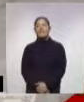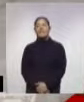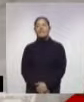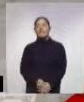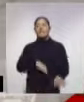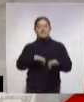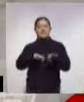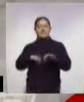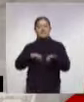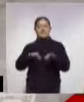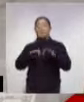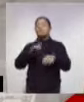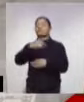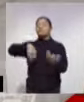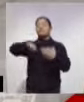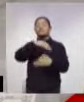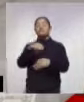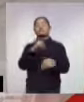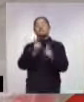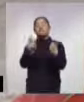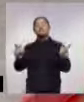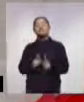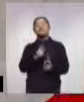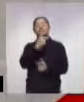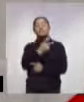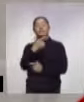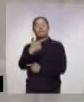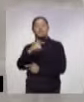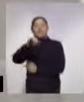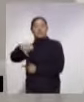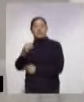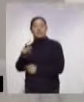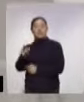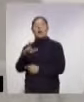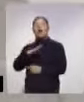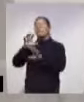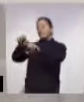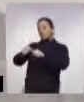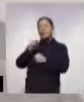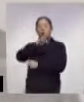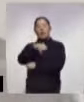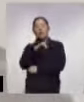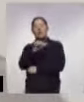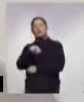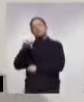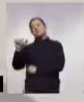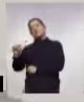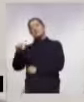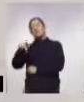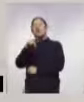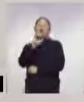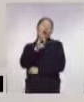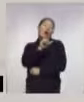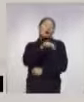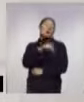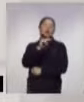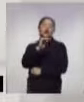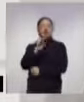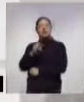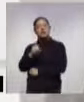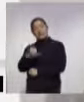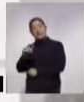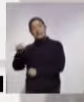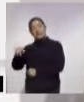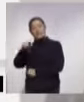El trabajo operativo y táctico del Grupo Multidisciplinario de la Procuraduría General de Justicia del Estado permitió la captura de Juan Antonio N. y o Anthony N., quien contaba con una